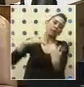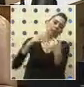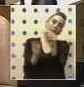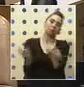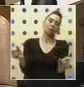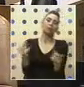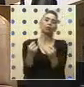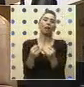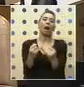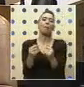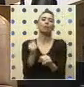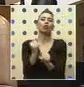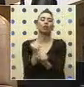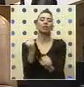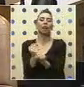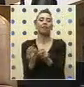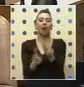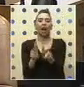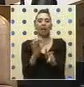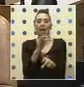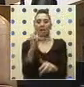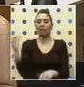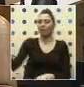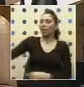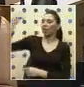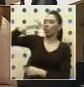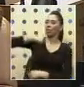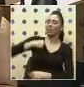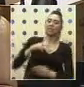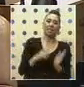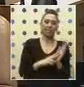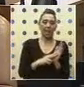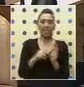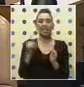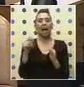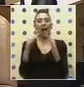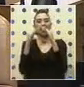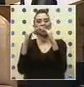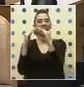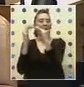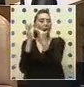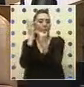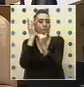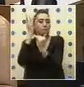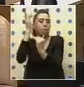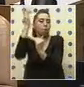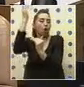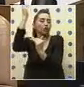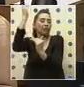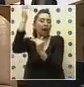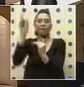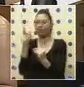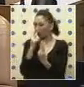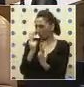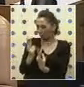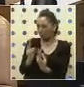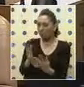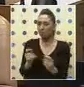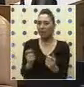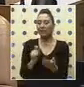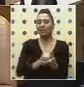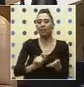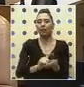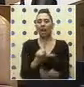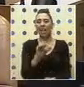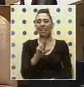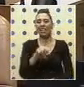trabajadores de ferrocarriles a decirnos que en realidad el templo de la sabiduría es más parecido a lo que escribió Lira